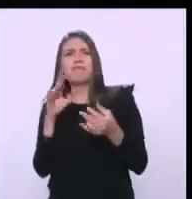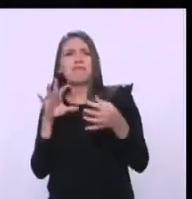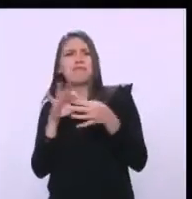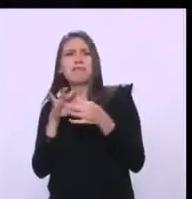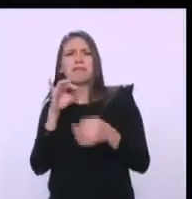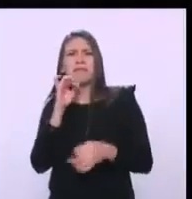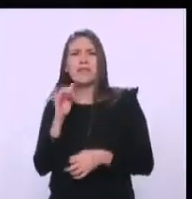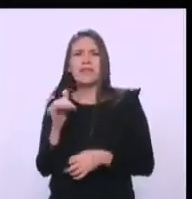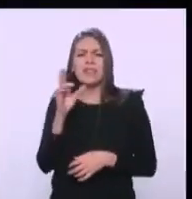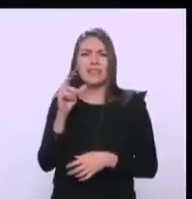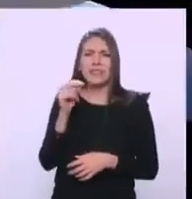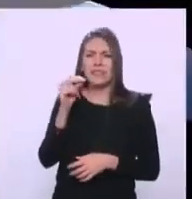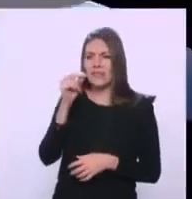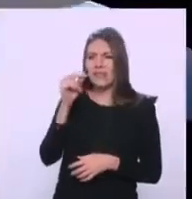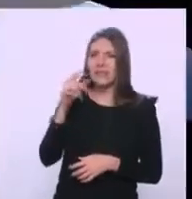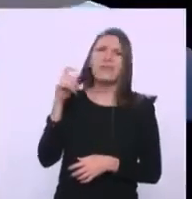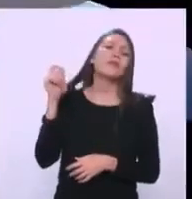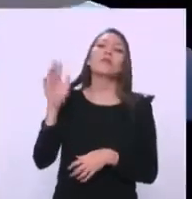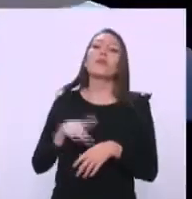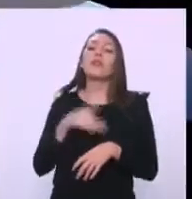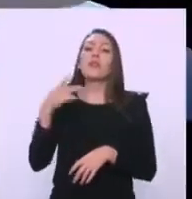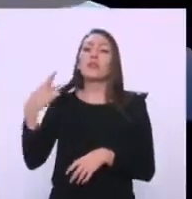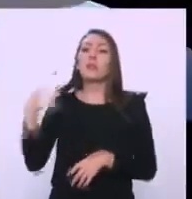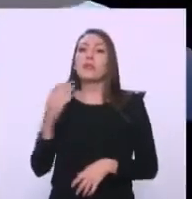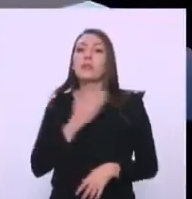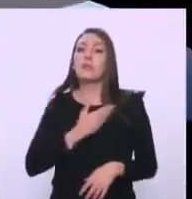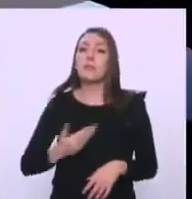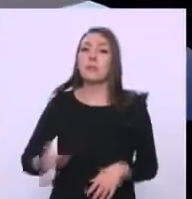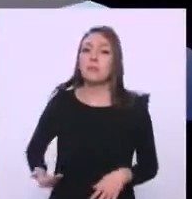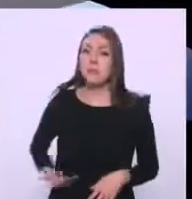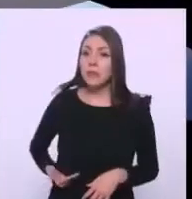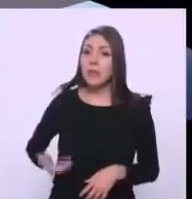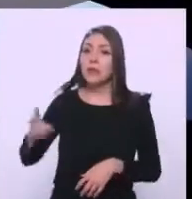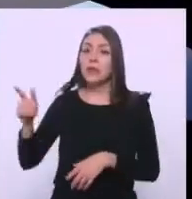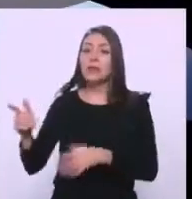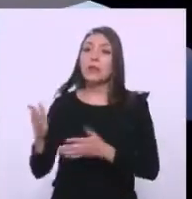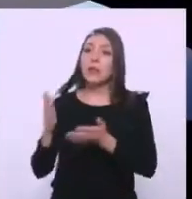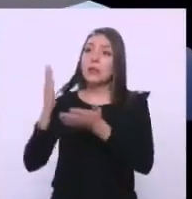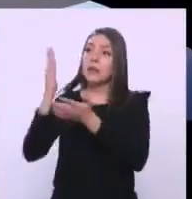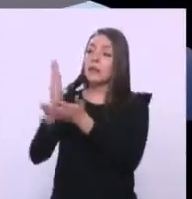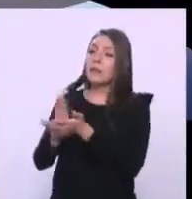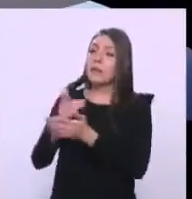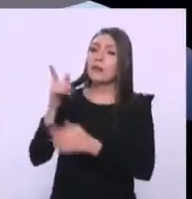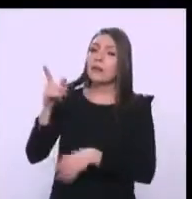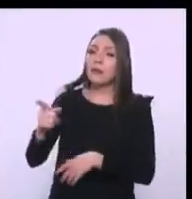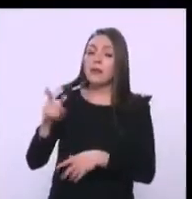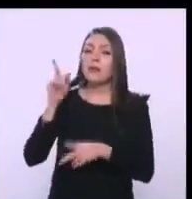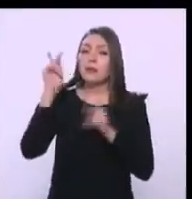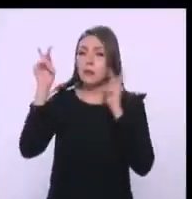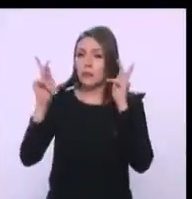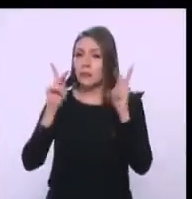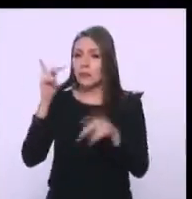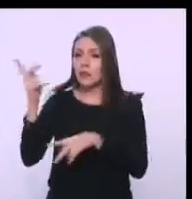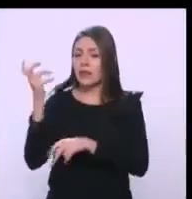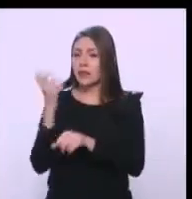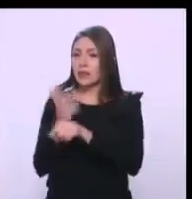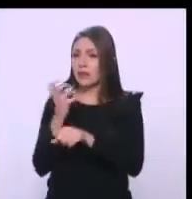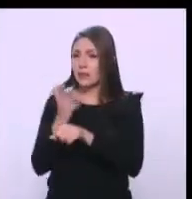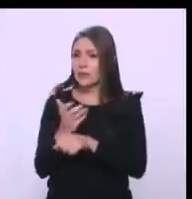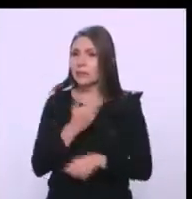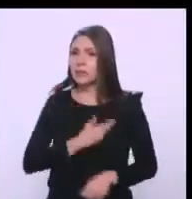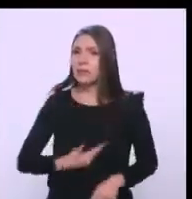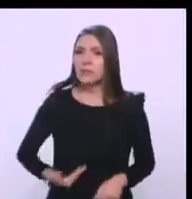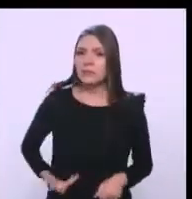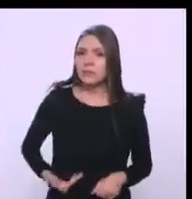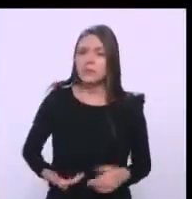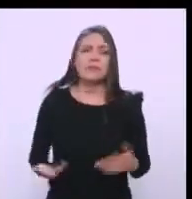porque el presidente, el jefe del Estado mexicano, visita al jefe del Estado de Estados Unidos, norteamericano.